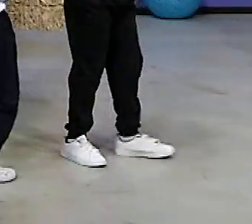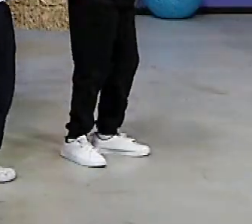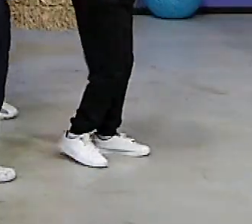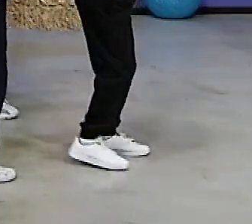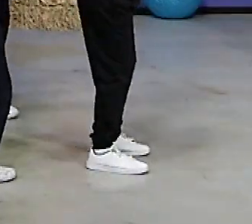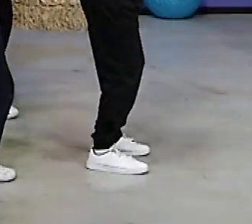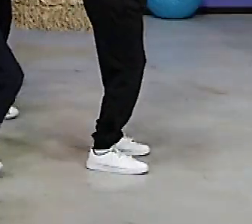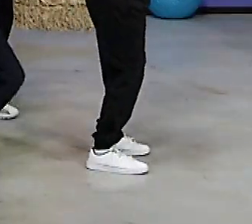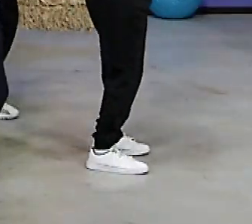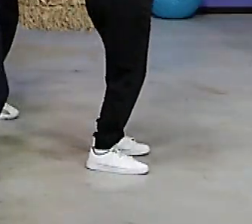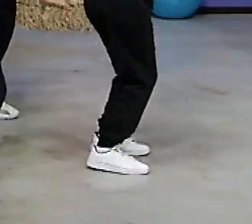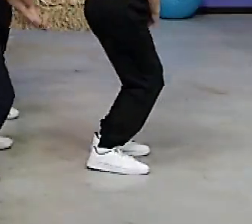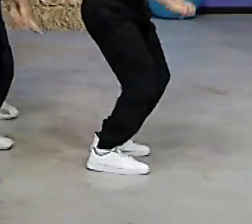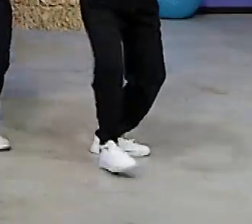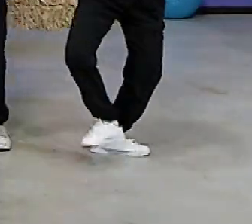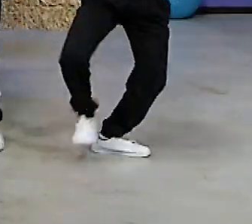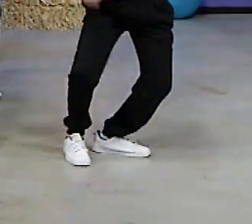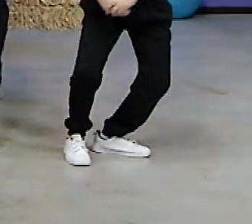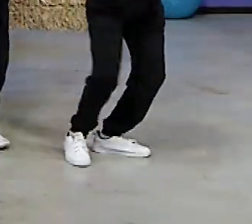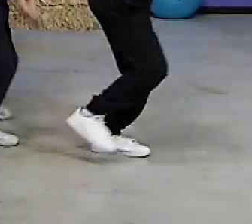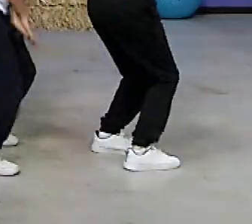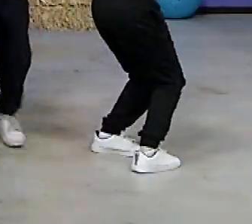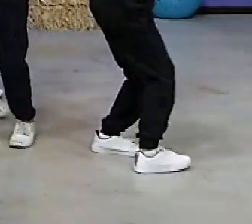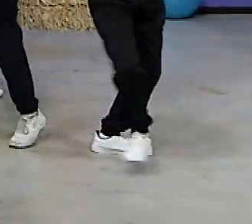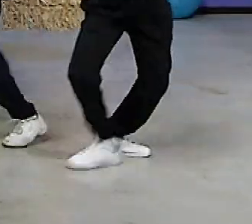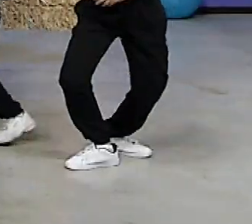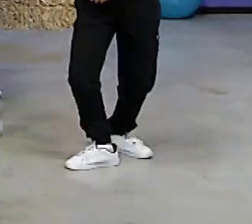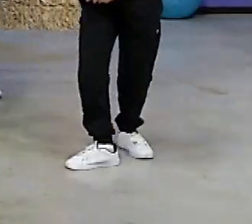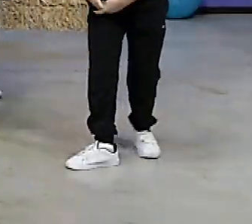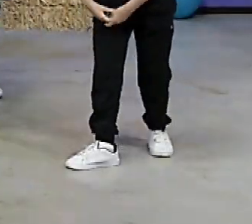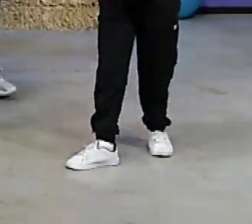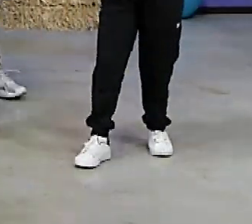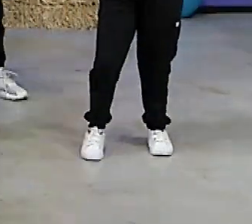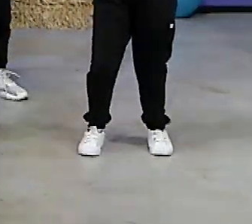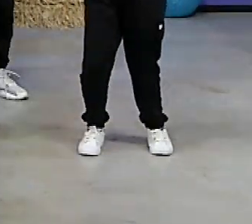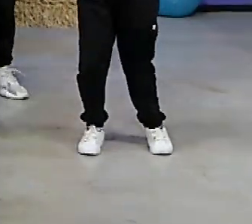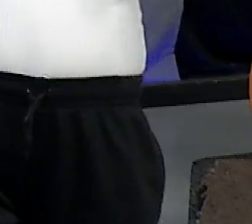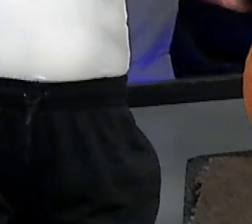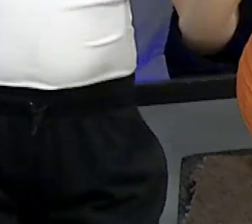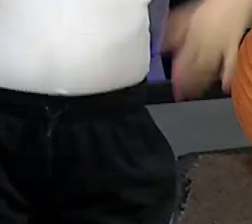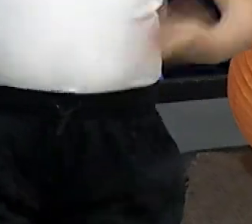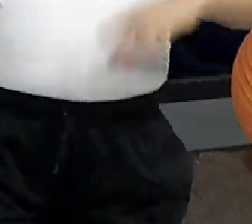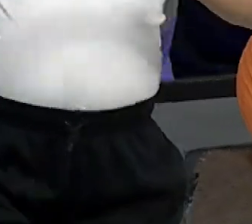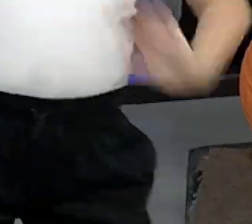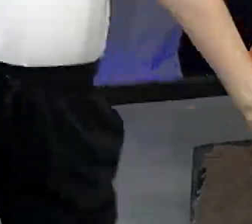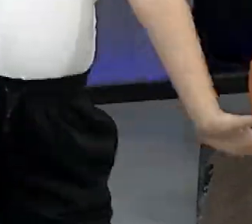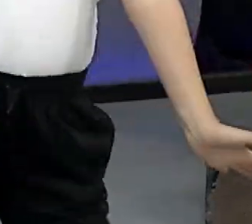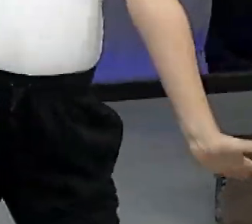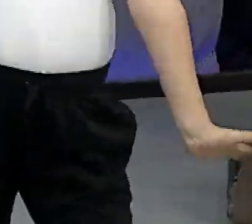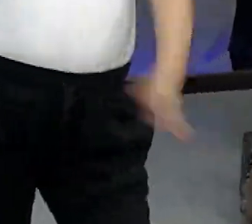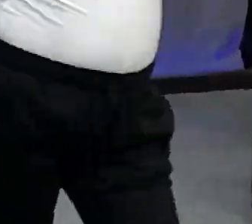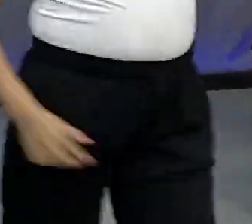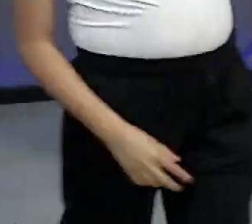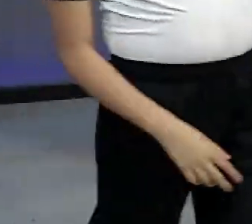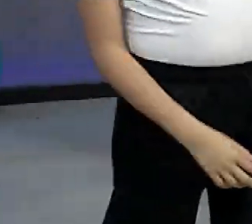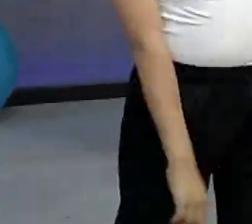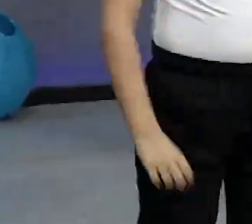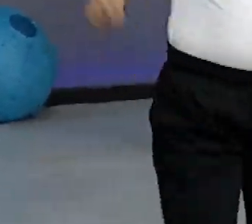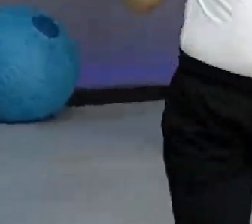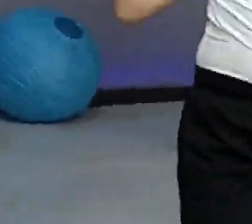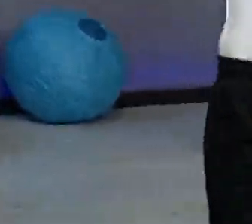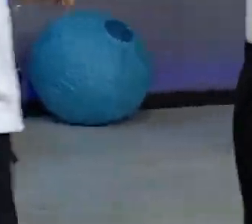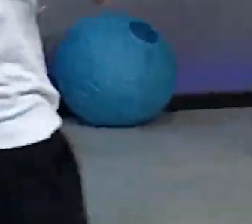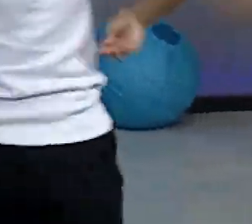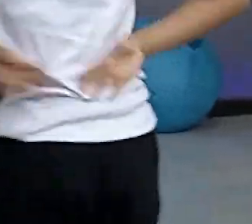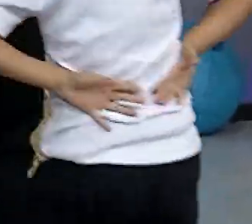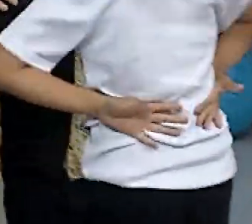Fragile, fragile, fragile, fragile, fragile. Got you, but get with a riding. You made me boost up. Got you, so do get the champ party. Got you, you do,